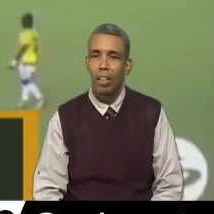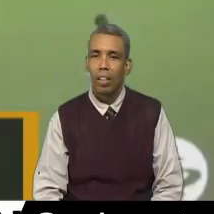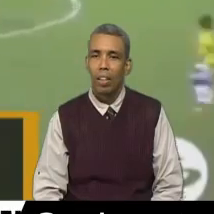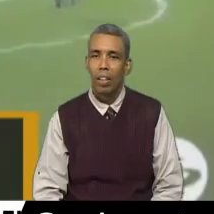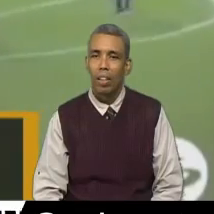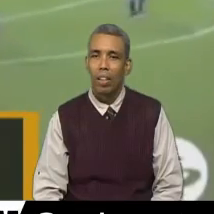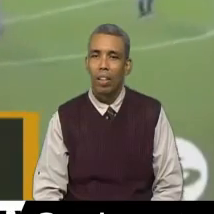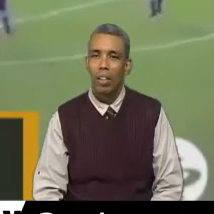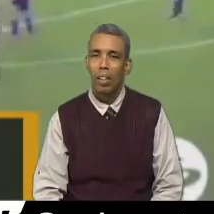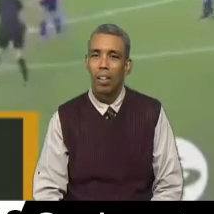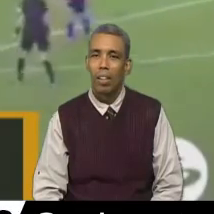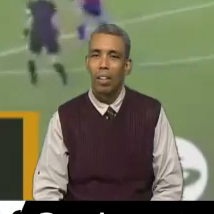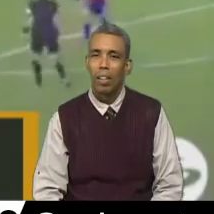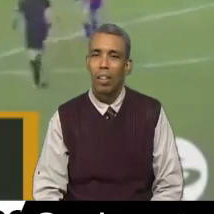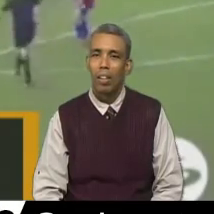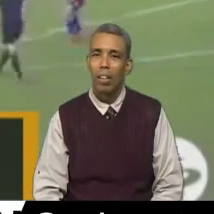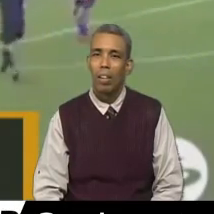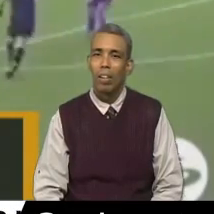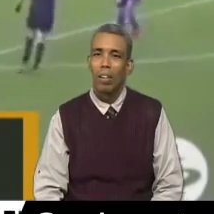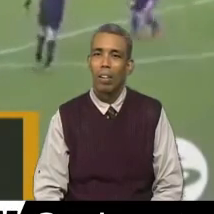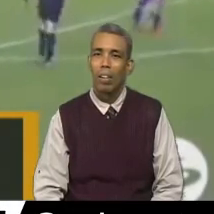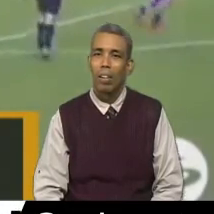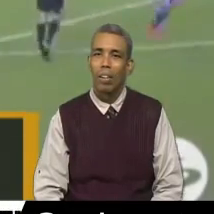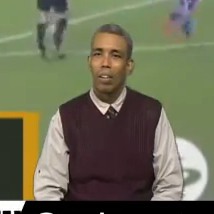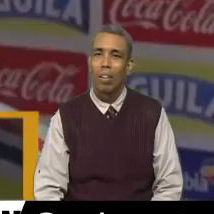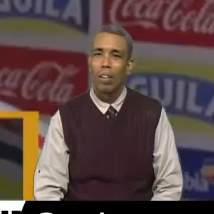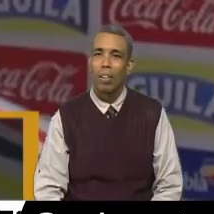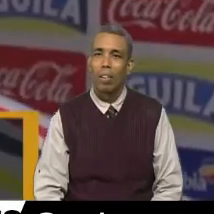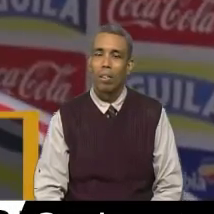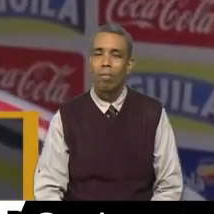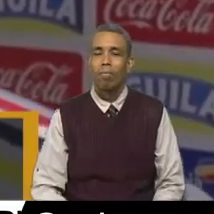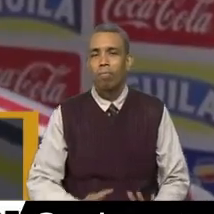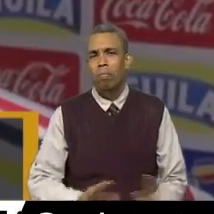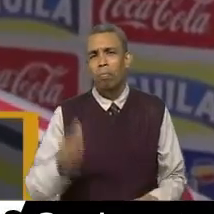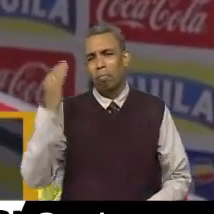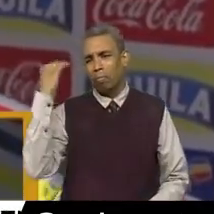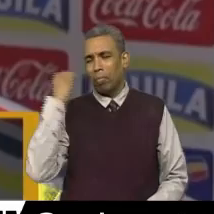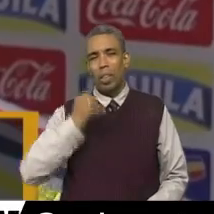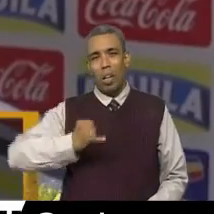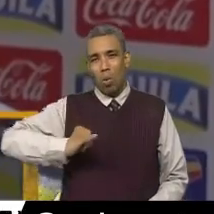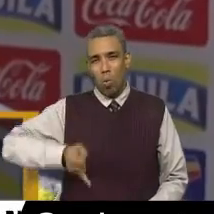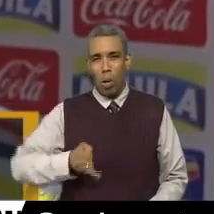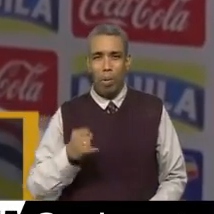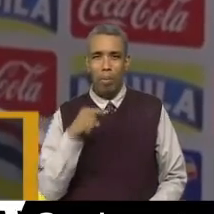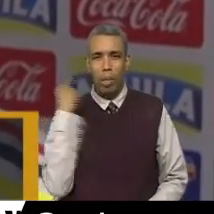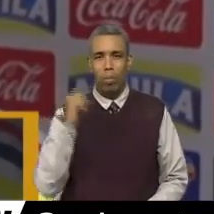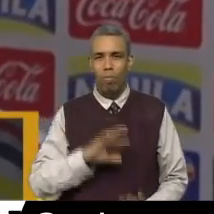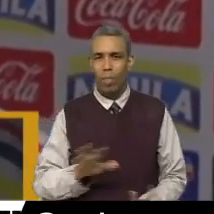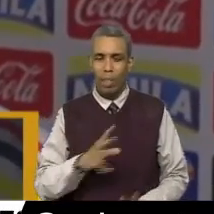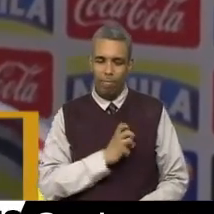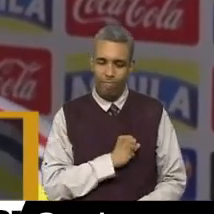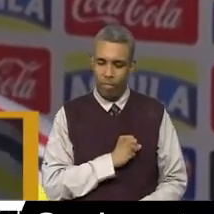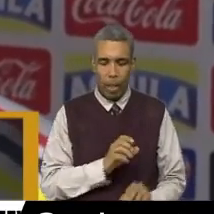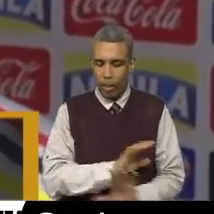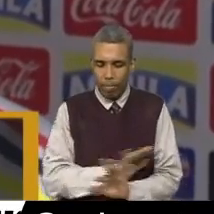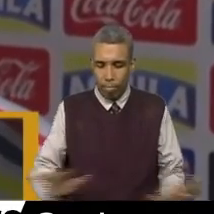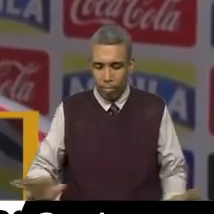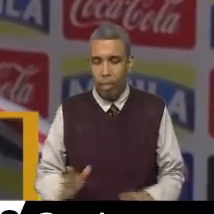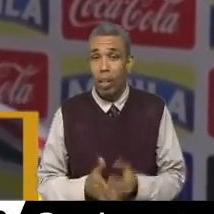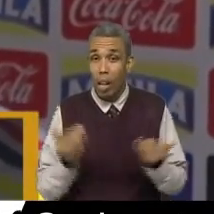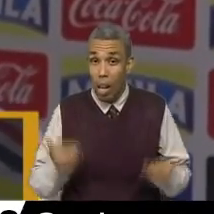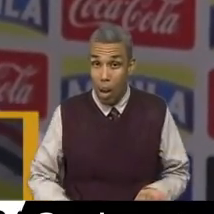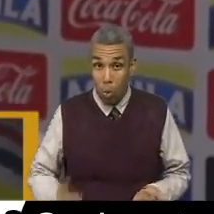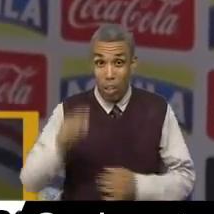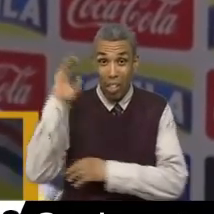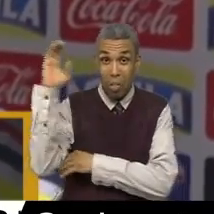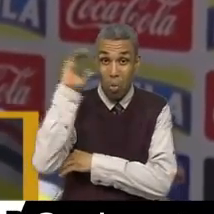selección que está fuerte mentalmente y los jugadores están capacitados para revertir esta situación. Ahora,